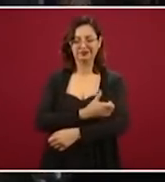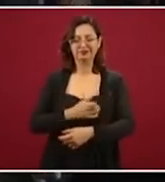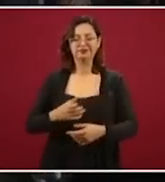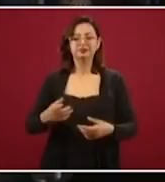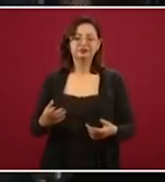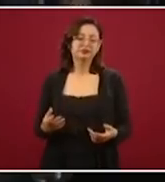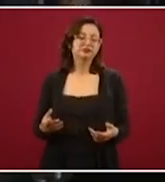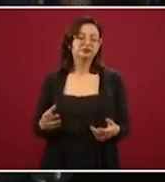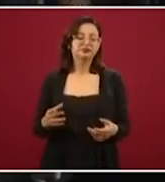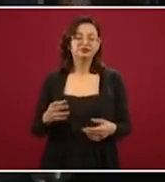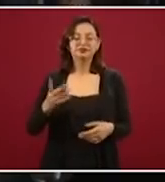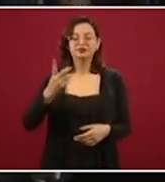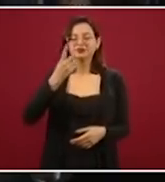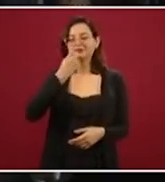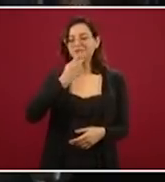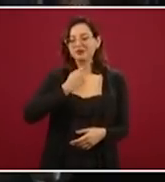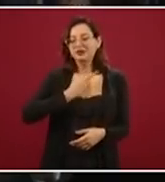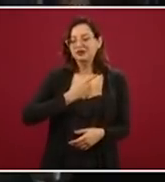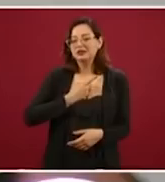personalidades